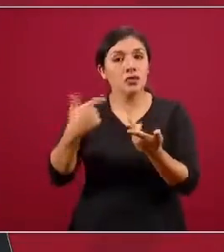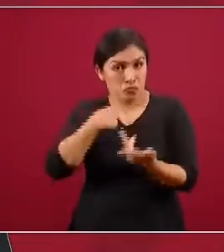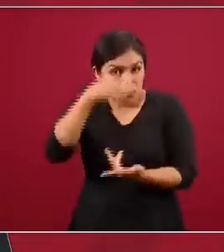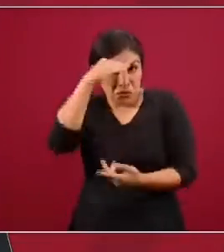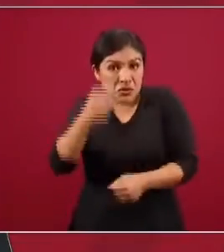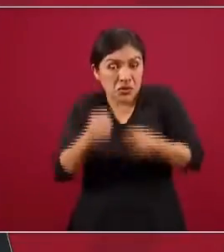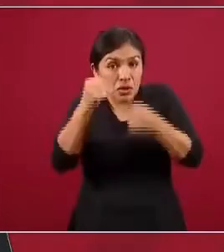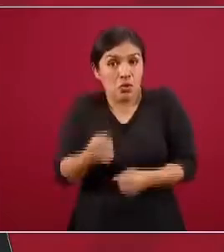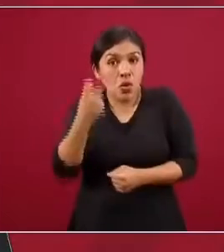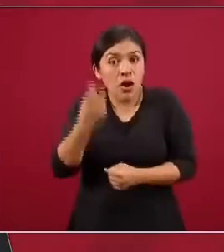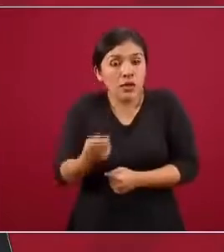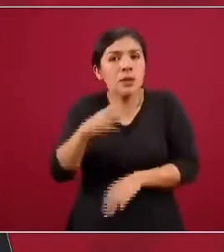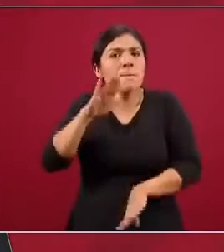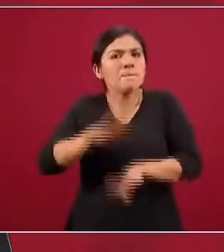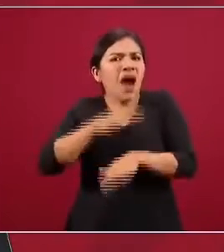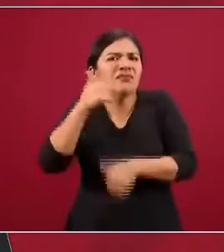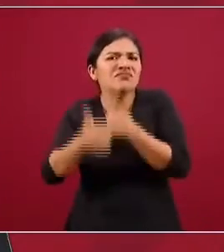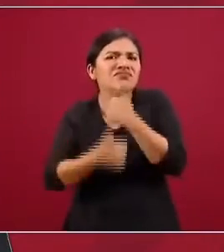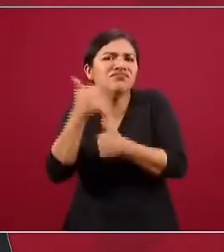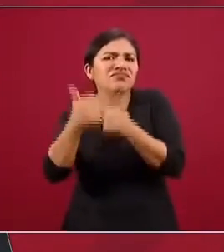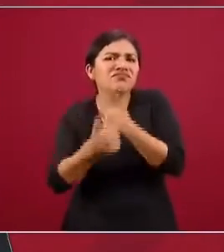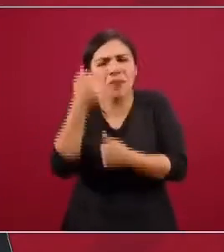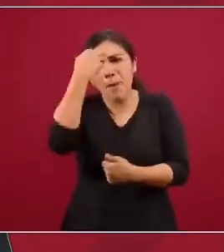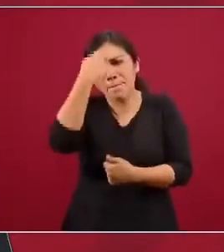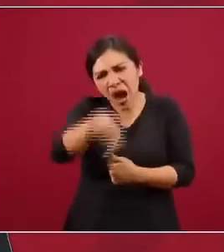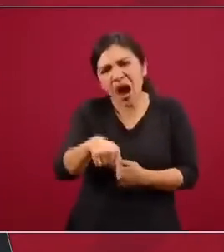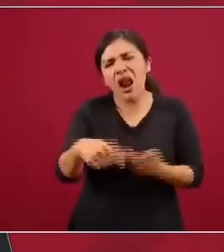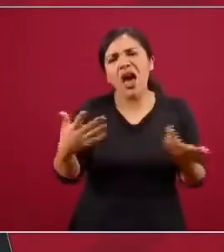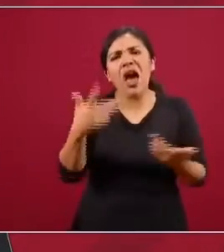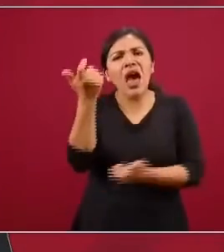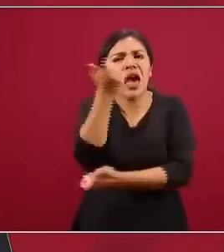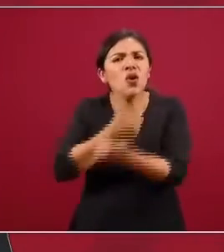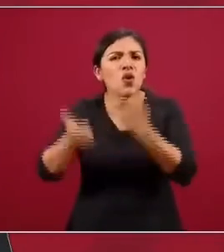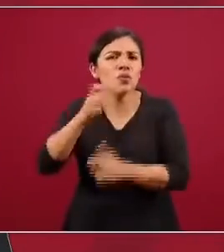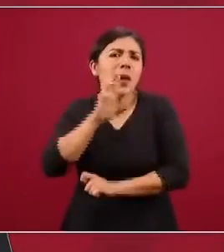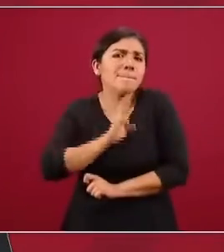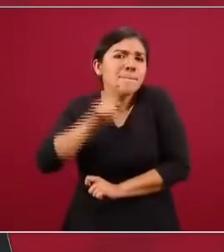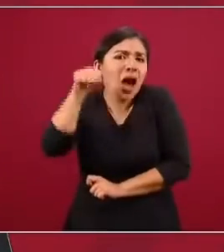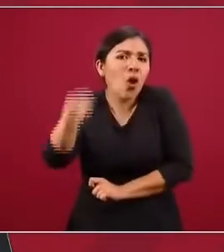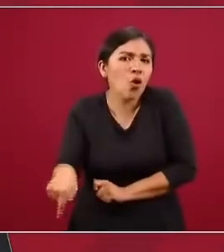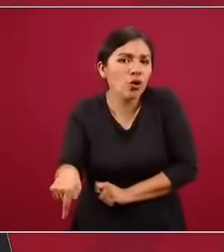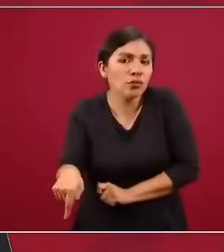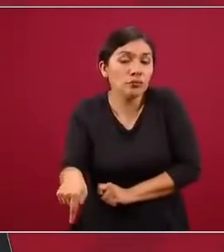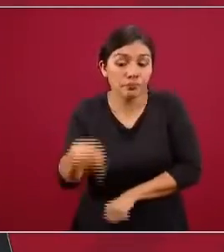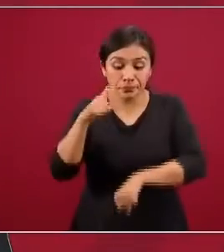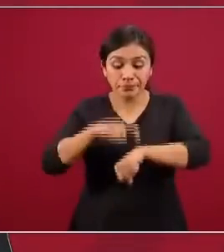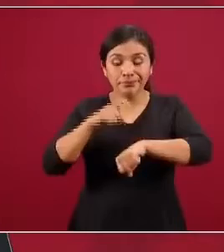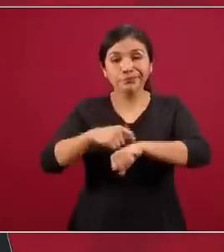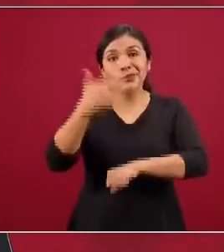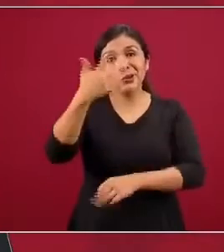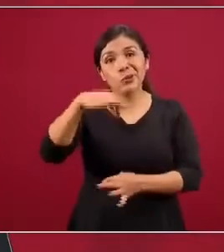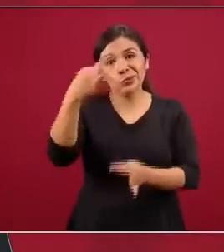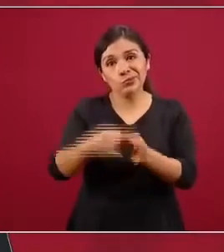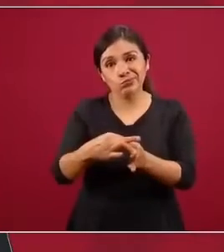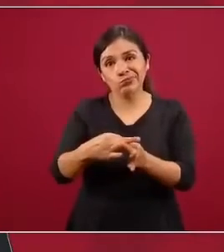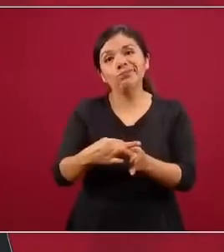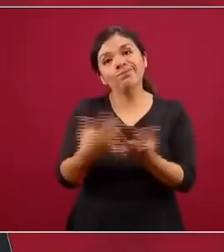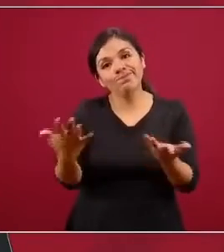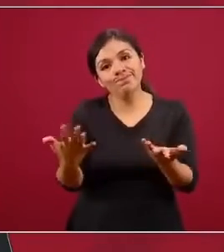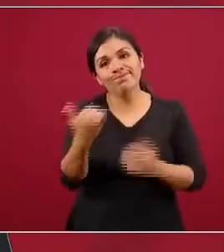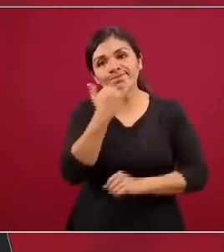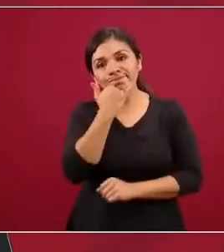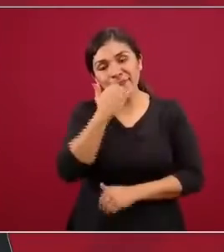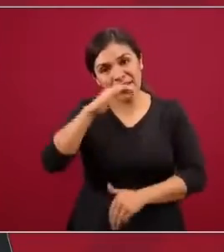seguros además va a ser más competitivo en términos económicos. Son las